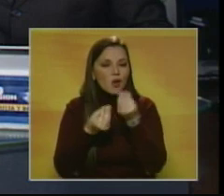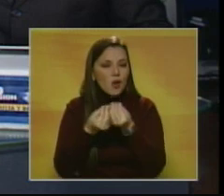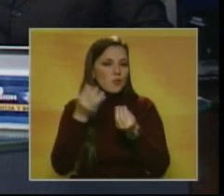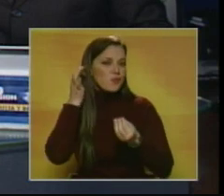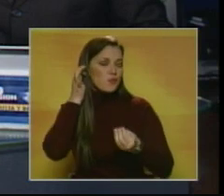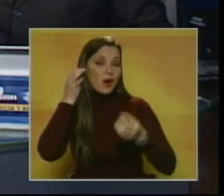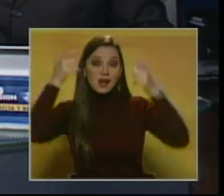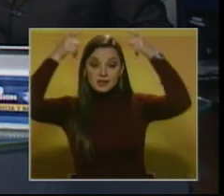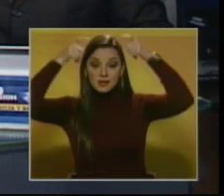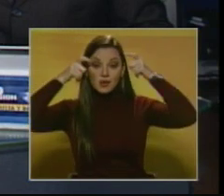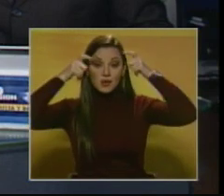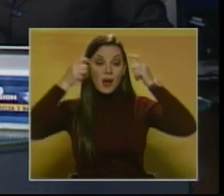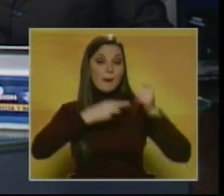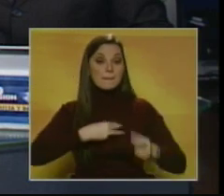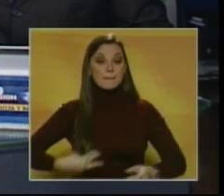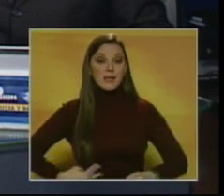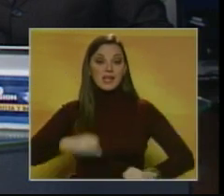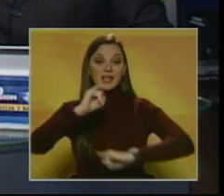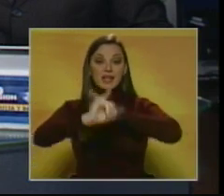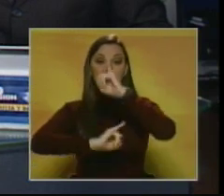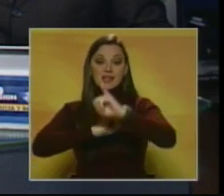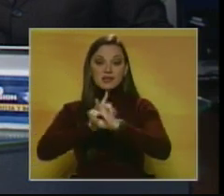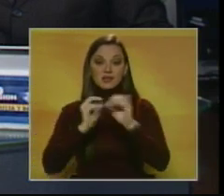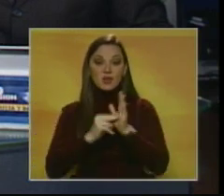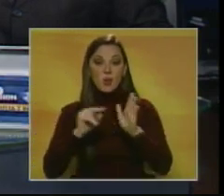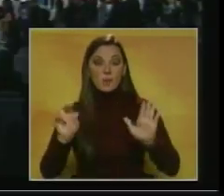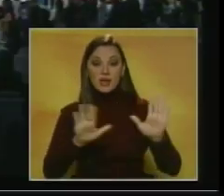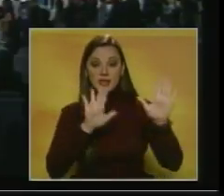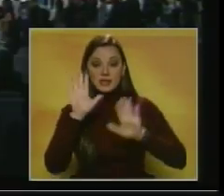Miss Internacional 2015.